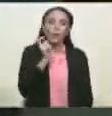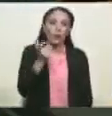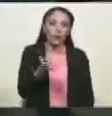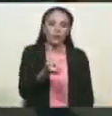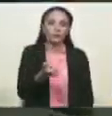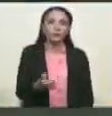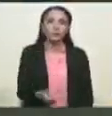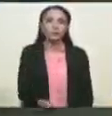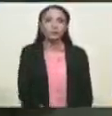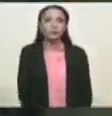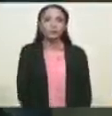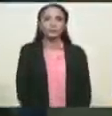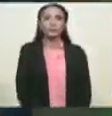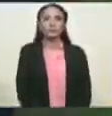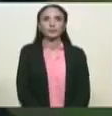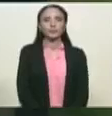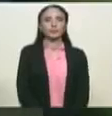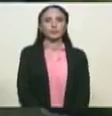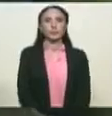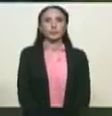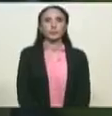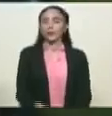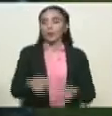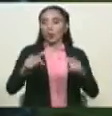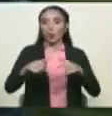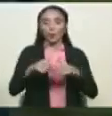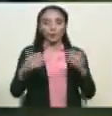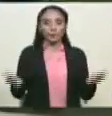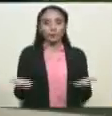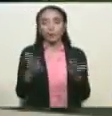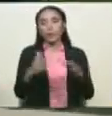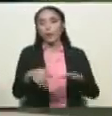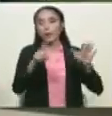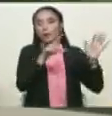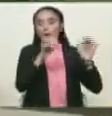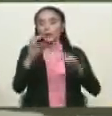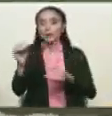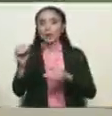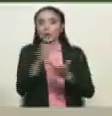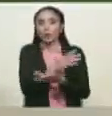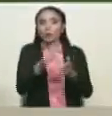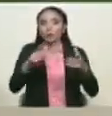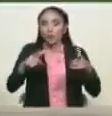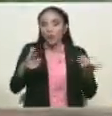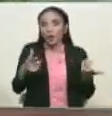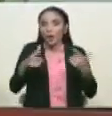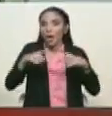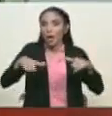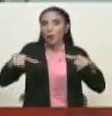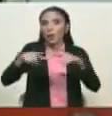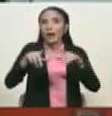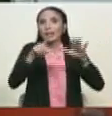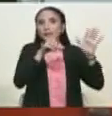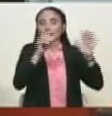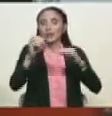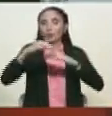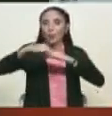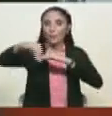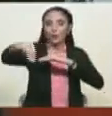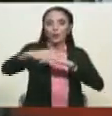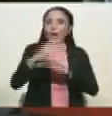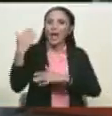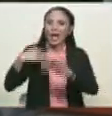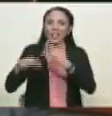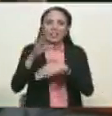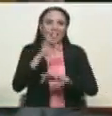de producción hoy viene a darle vida a más de 600 metros cuadrados que estaban en ocio. Además,